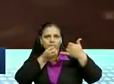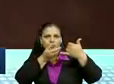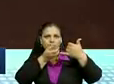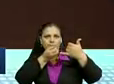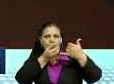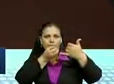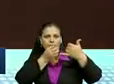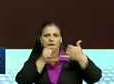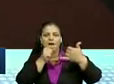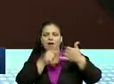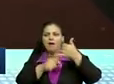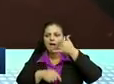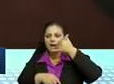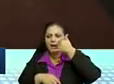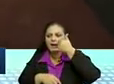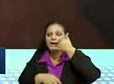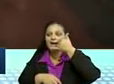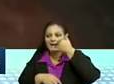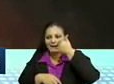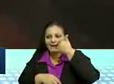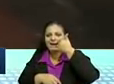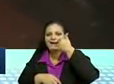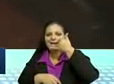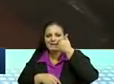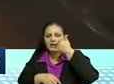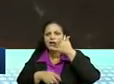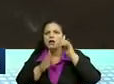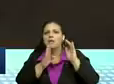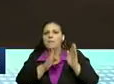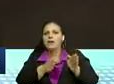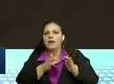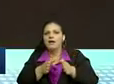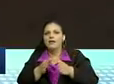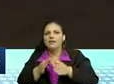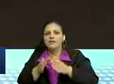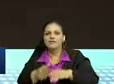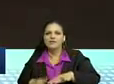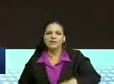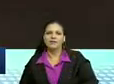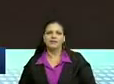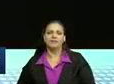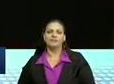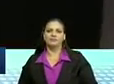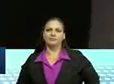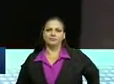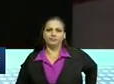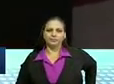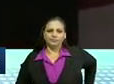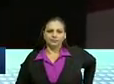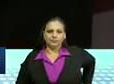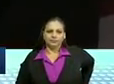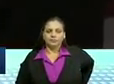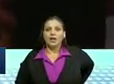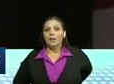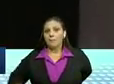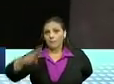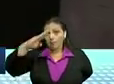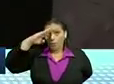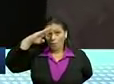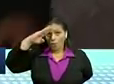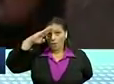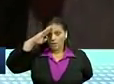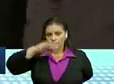de la Policía Nacional, porque ellos logran llegar hasta el sitio en donde era la guarida de los